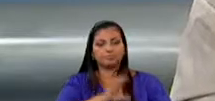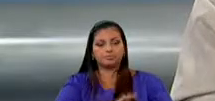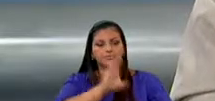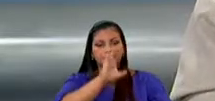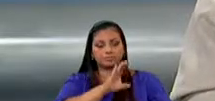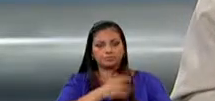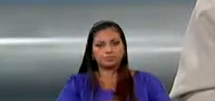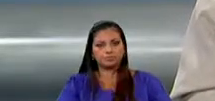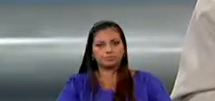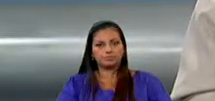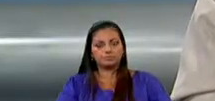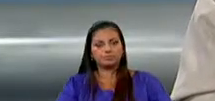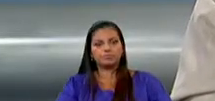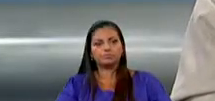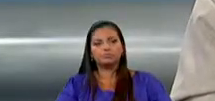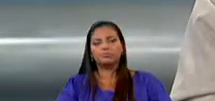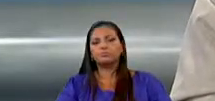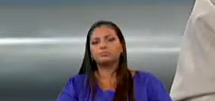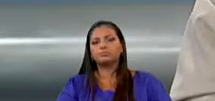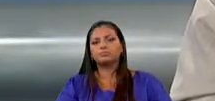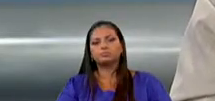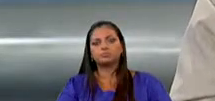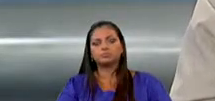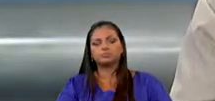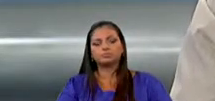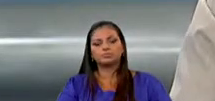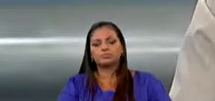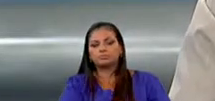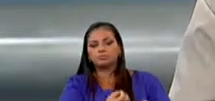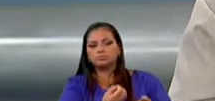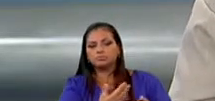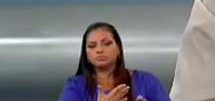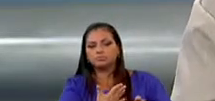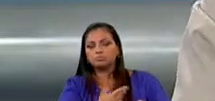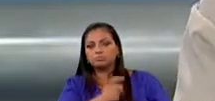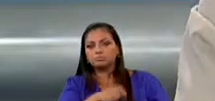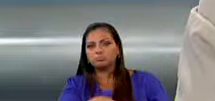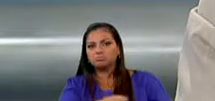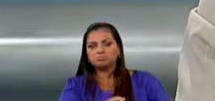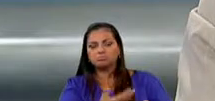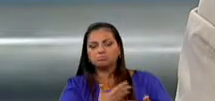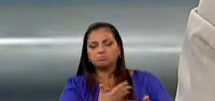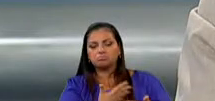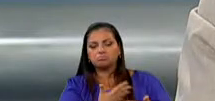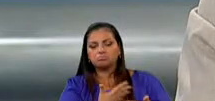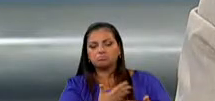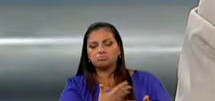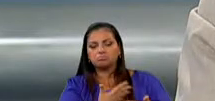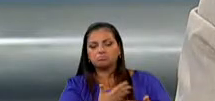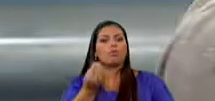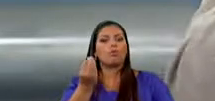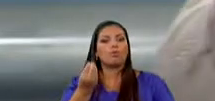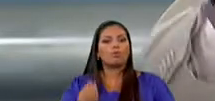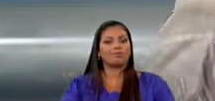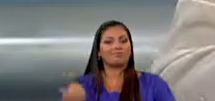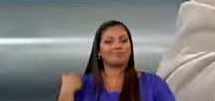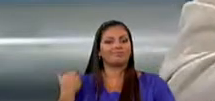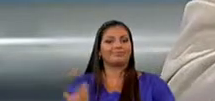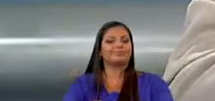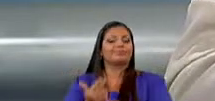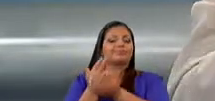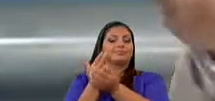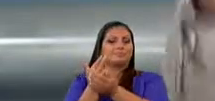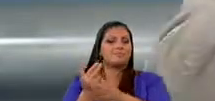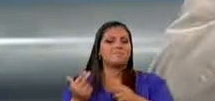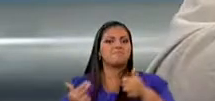chica habría estado manipulando el arma y le salió el disparo. Eso está sujeto a